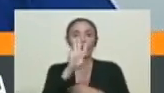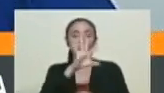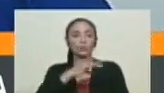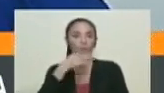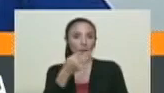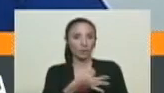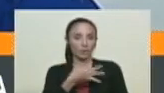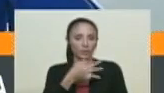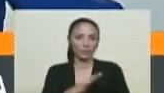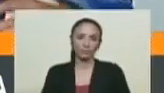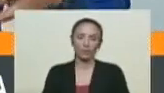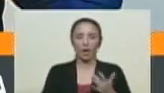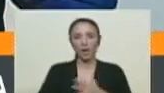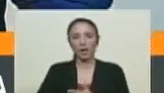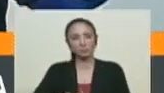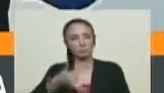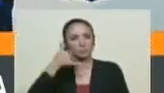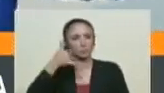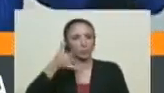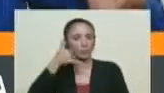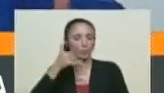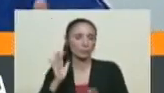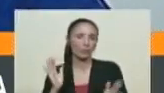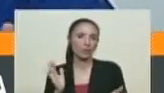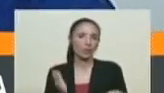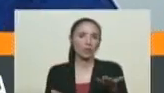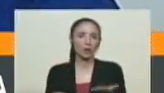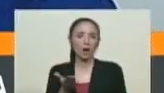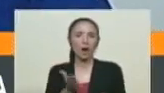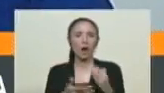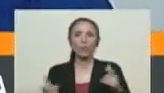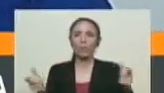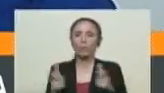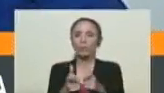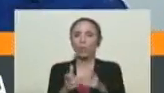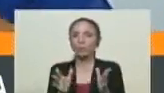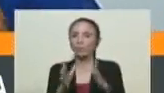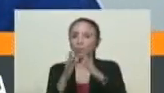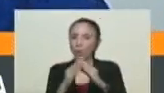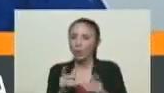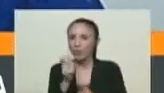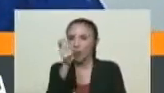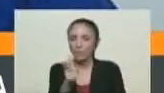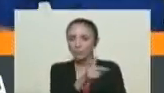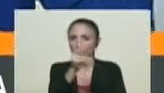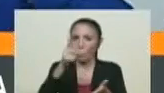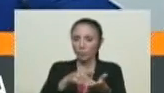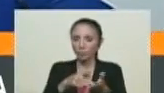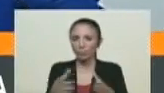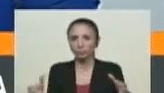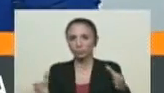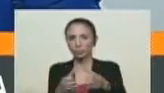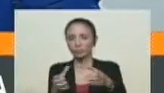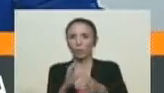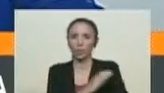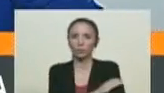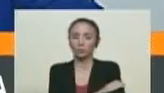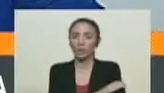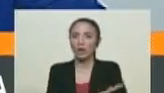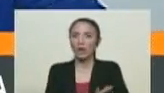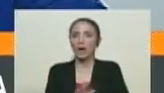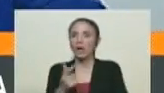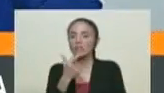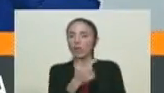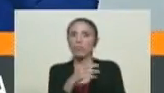Santo Domingo, y reunió a la delegación opositora que estaba lista para firmar y les dijo, no